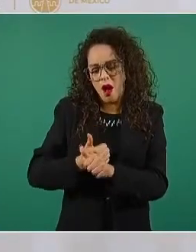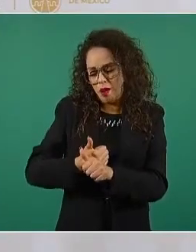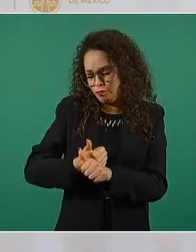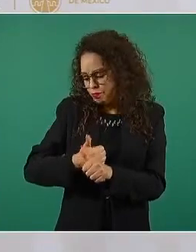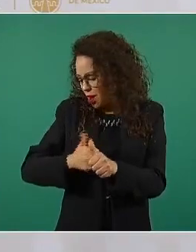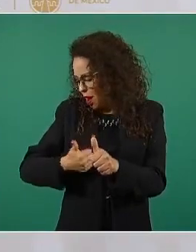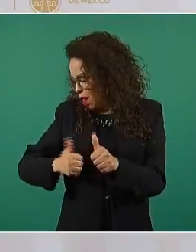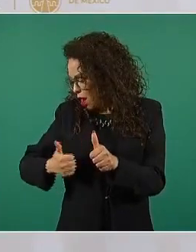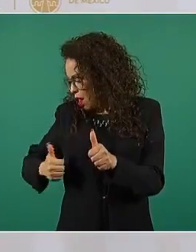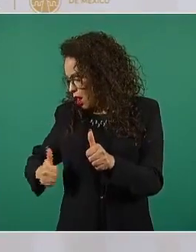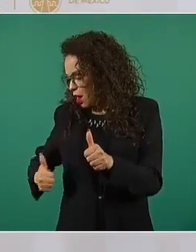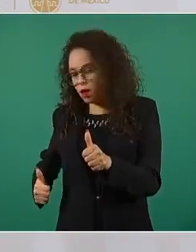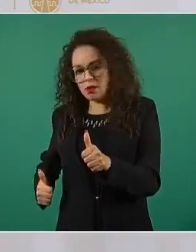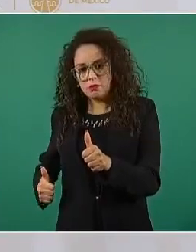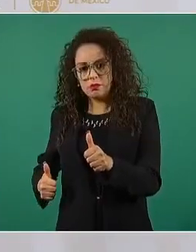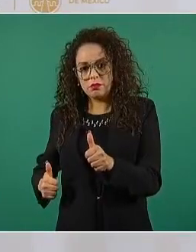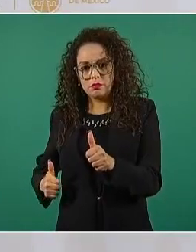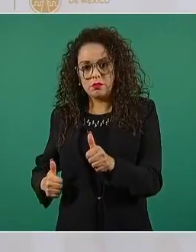no de civilización,